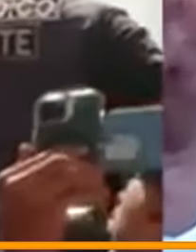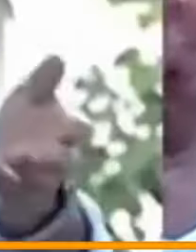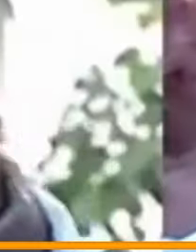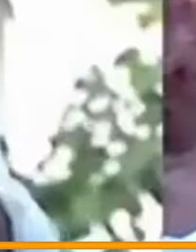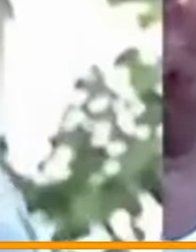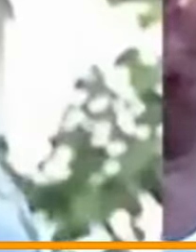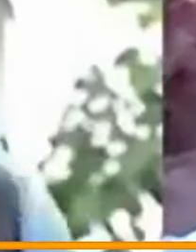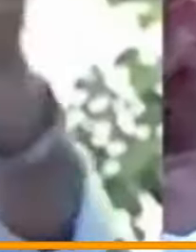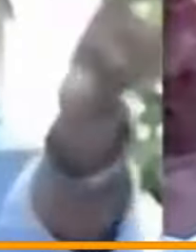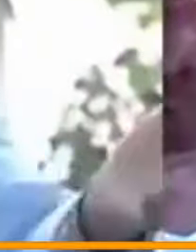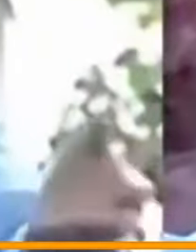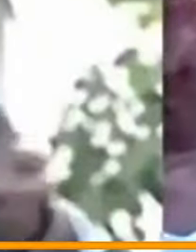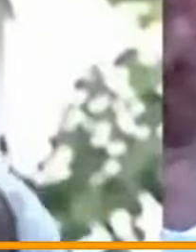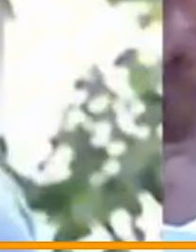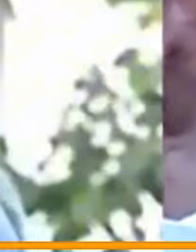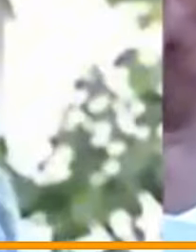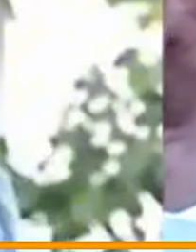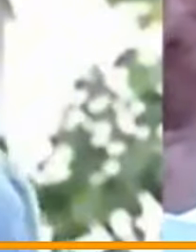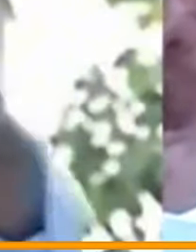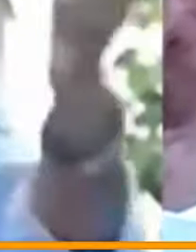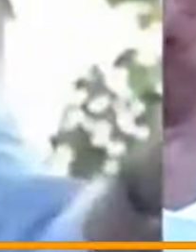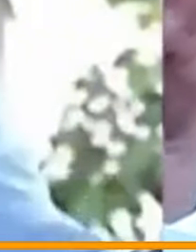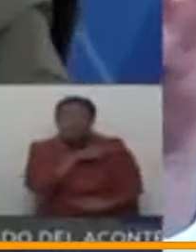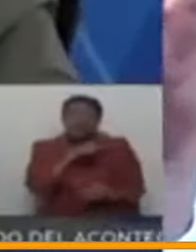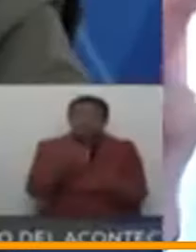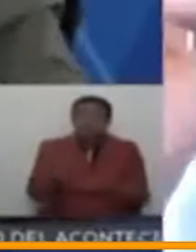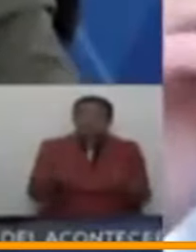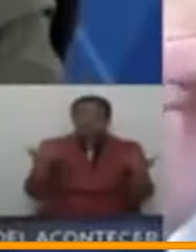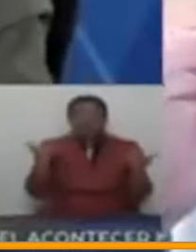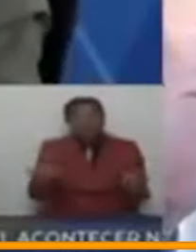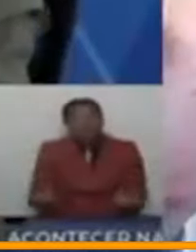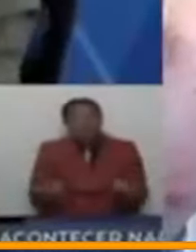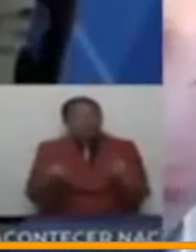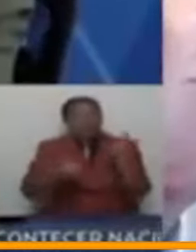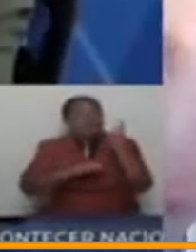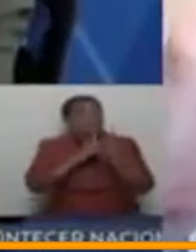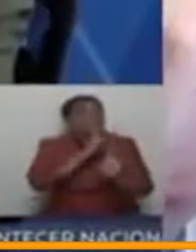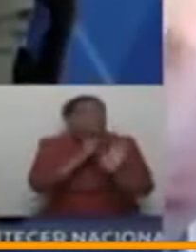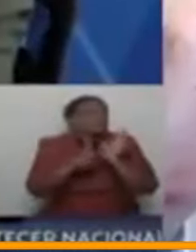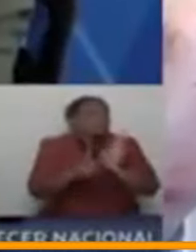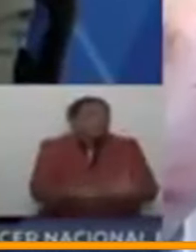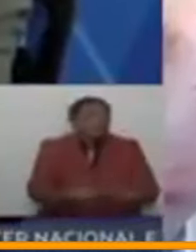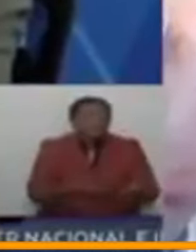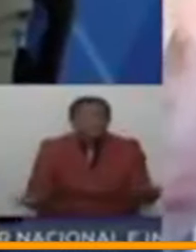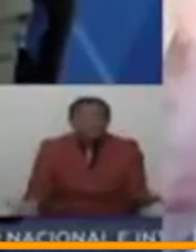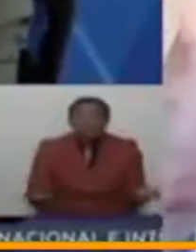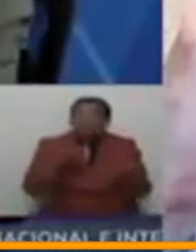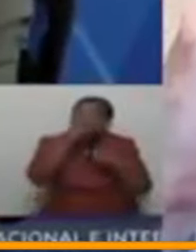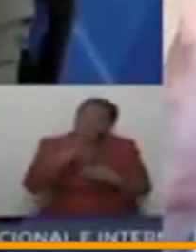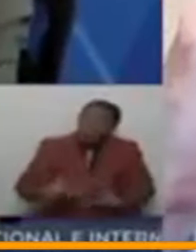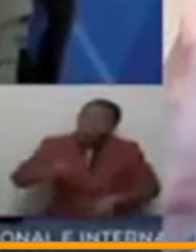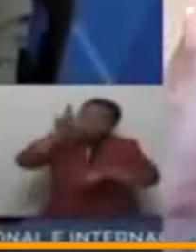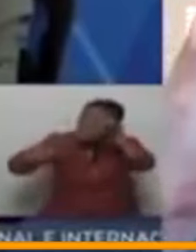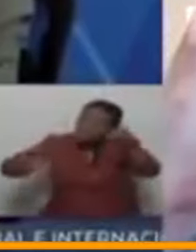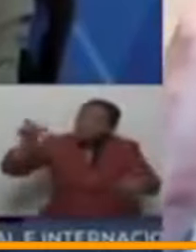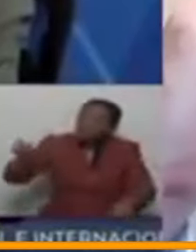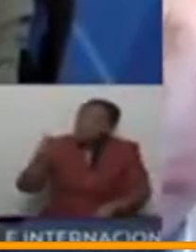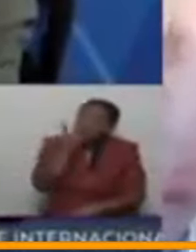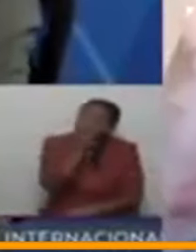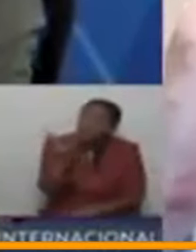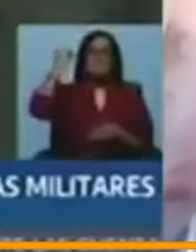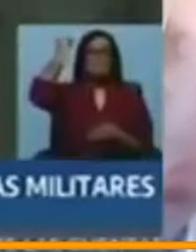aumente y el costo de salir disminuya. En este momento, pareciera que esos costos